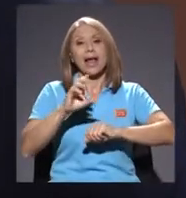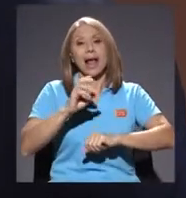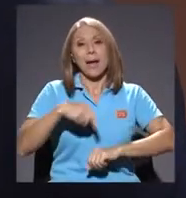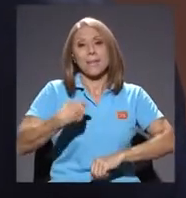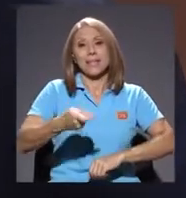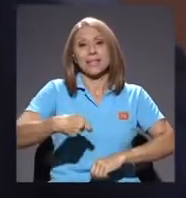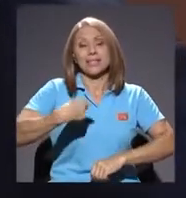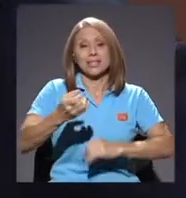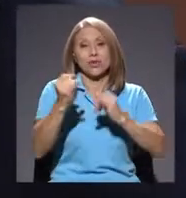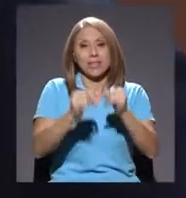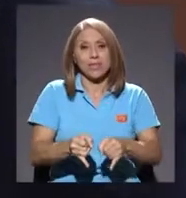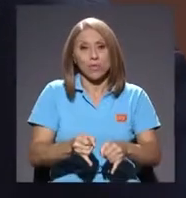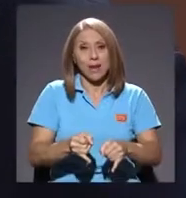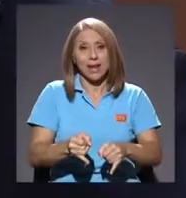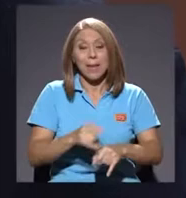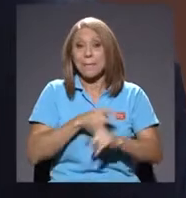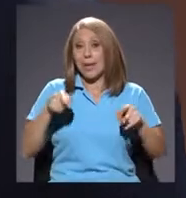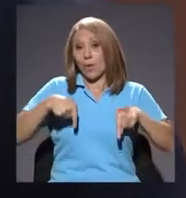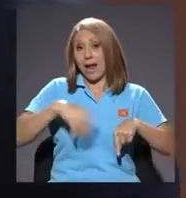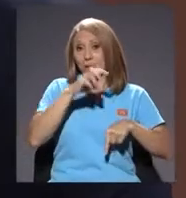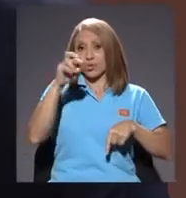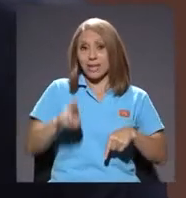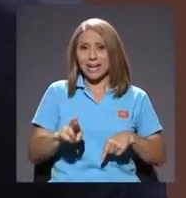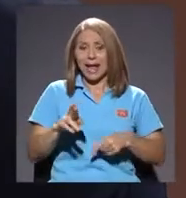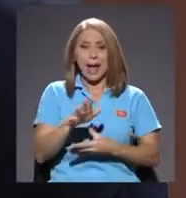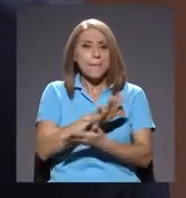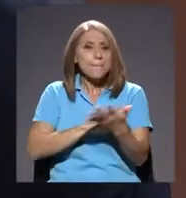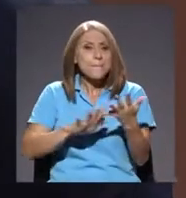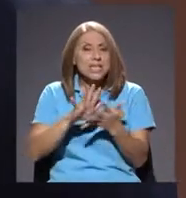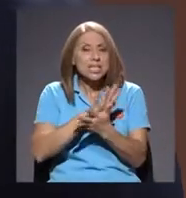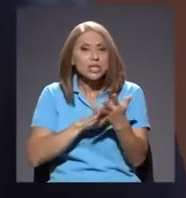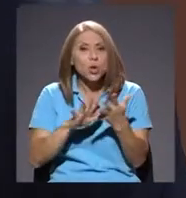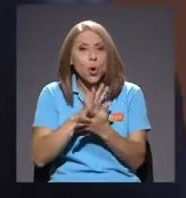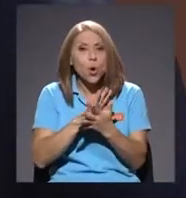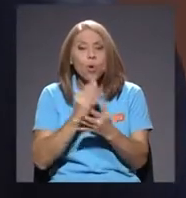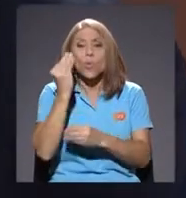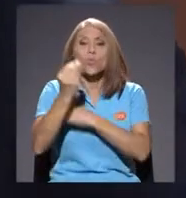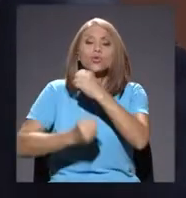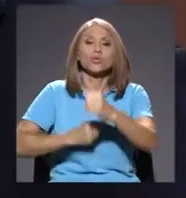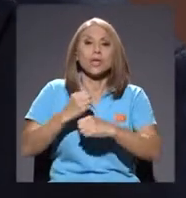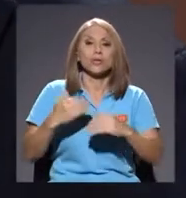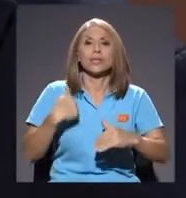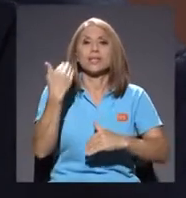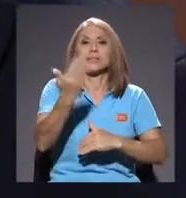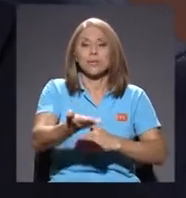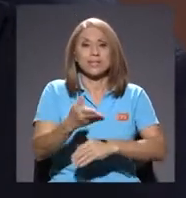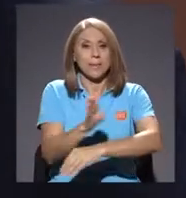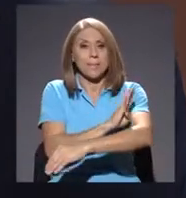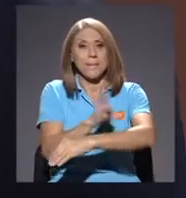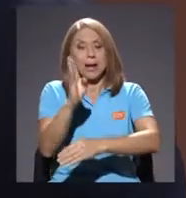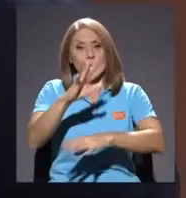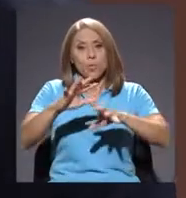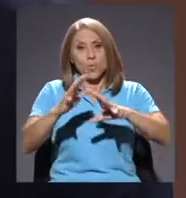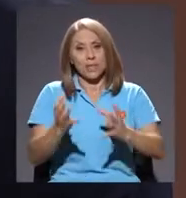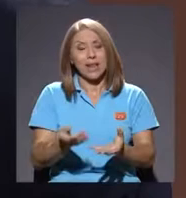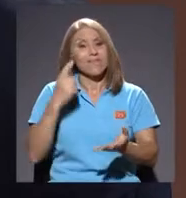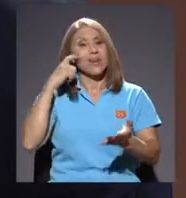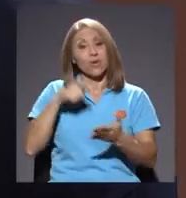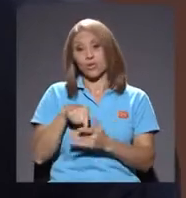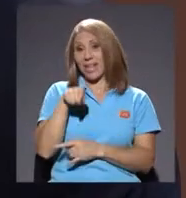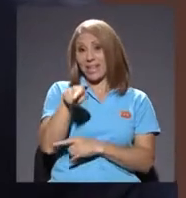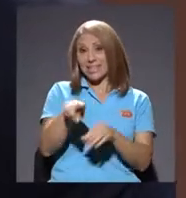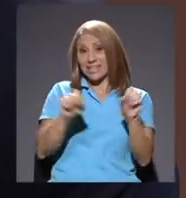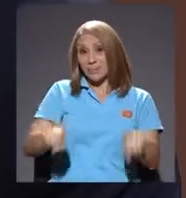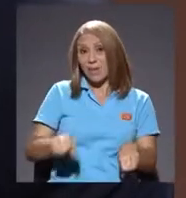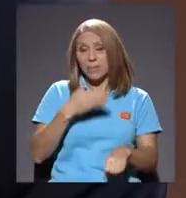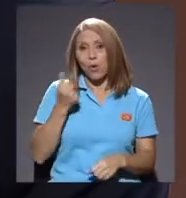sistema mixto muchos años después el banco mundial reconoce que este es el mejor sistema que existe porque